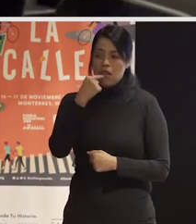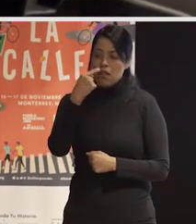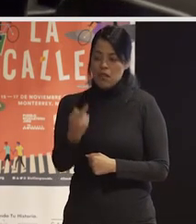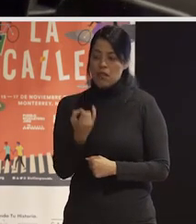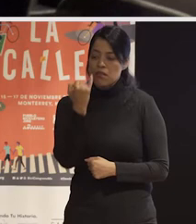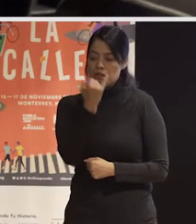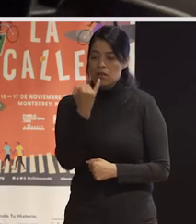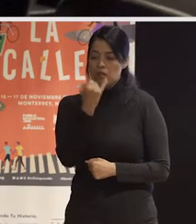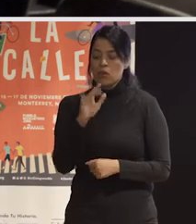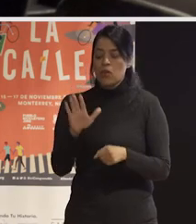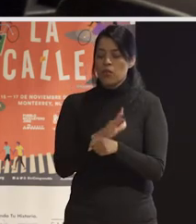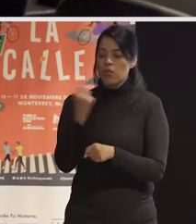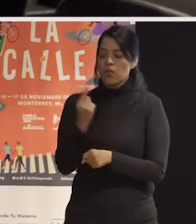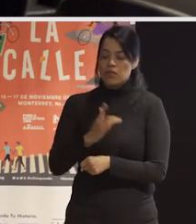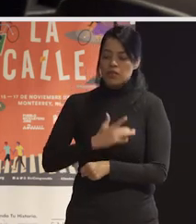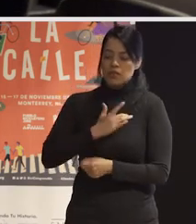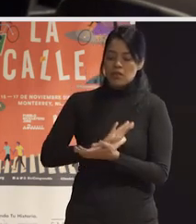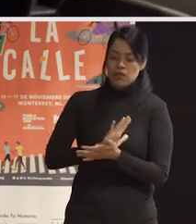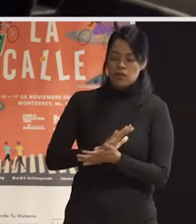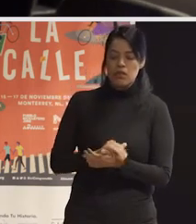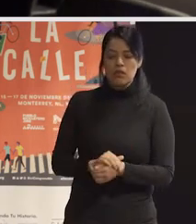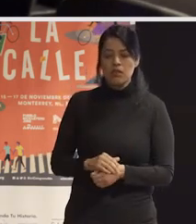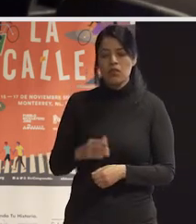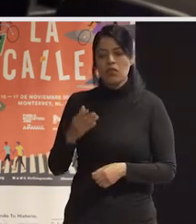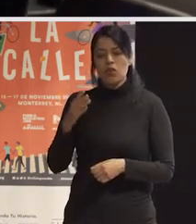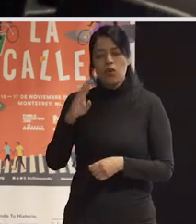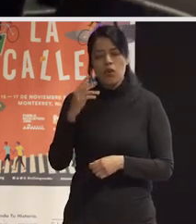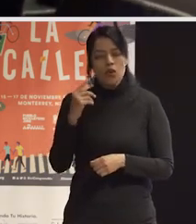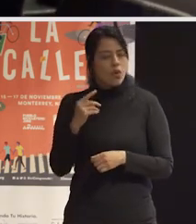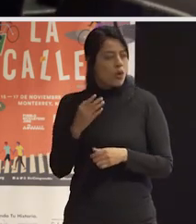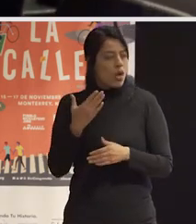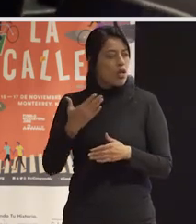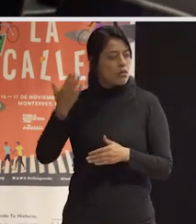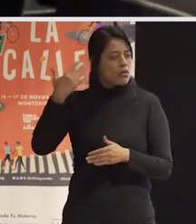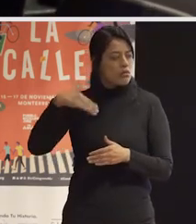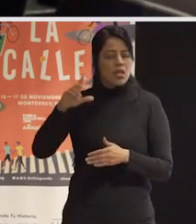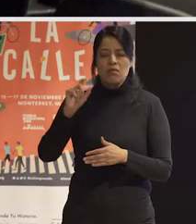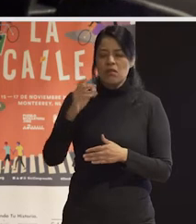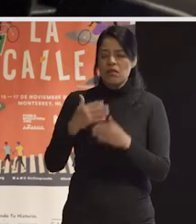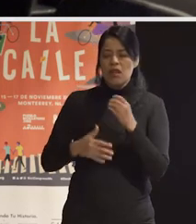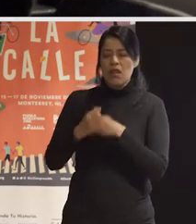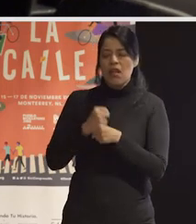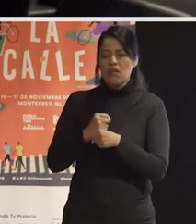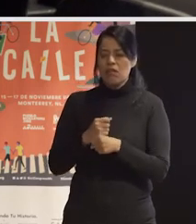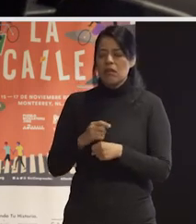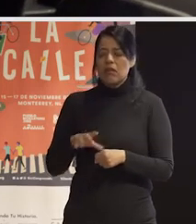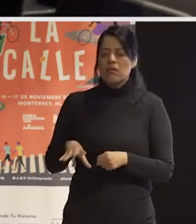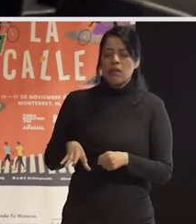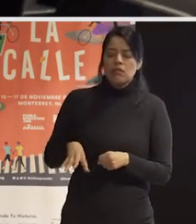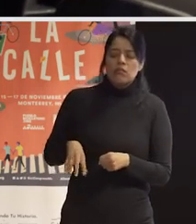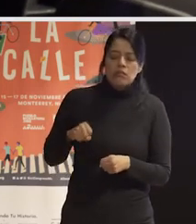lenguas porque los discriminan mucho en los noventas cuando llovía y había algunos intentos muy mediocres del gobierno